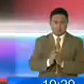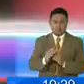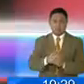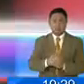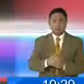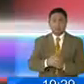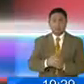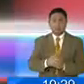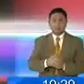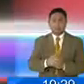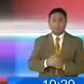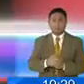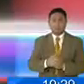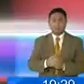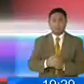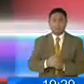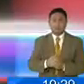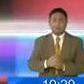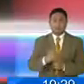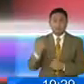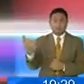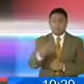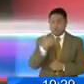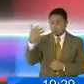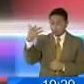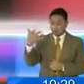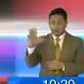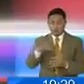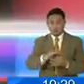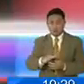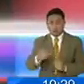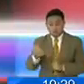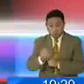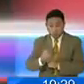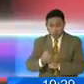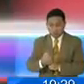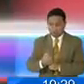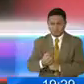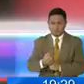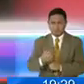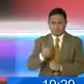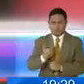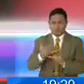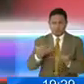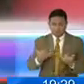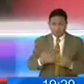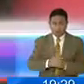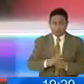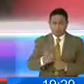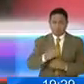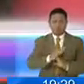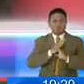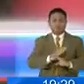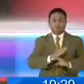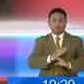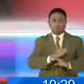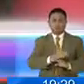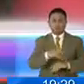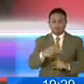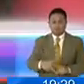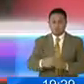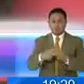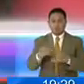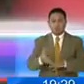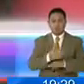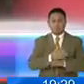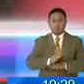veladamente se llegue incluso a calificarnos a todos de cómplices. Hablamos sin apasionamiento, pero con toda la firmeza que nace del